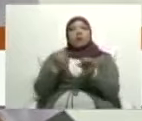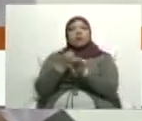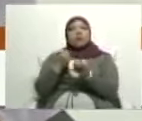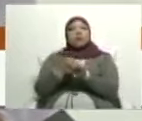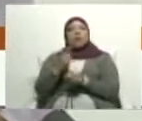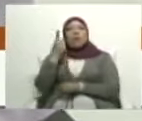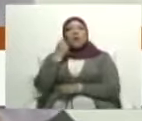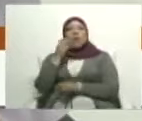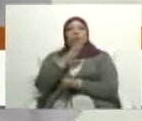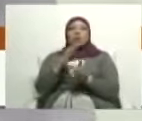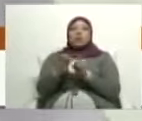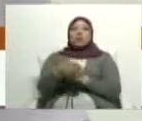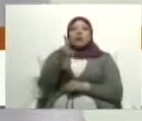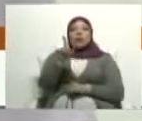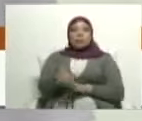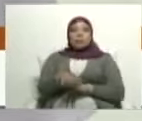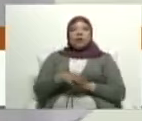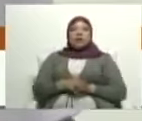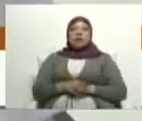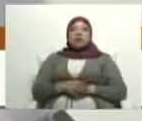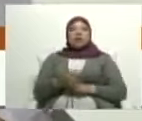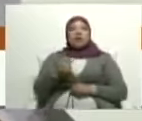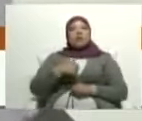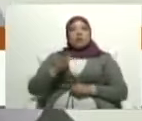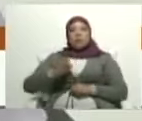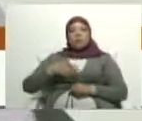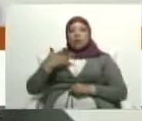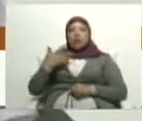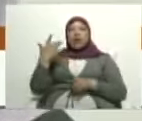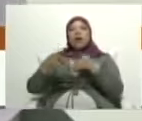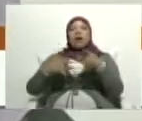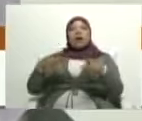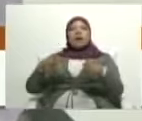resistencia cultural también. Y yo puedo decir hoy